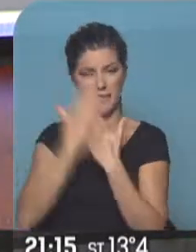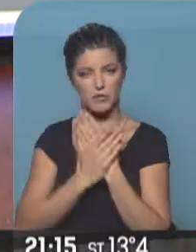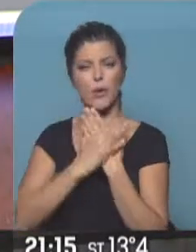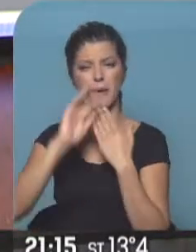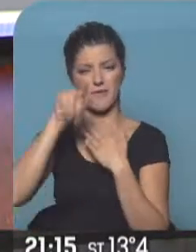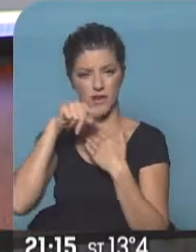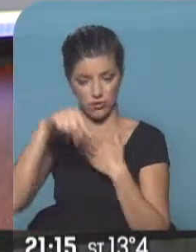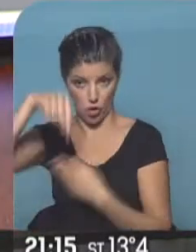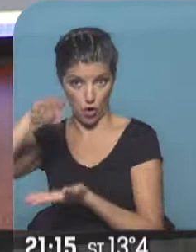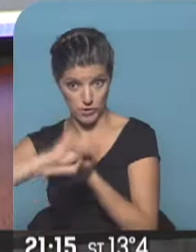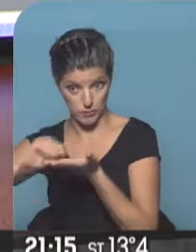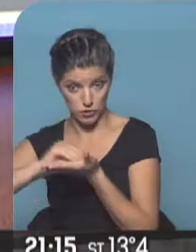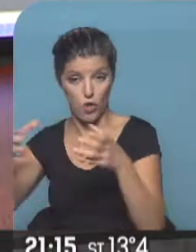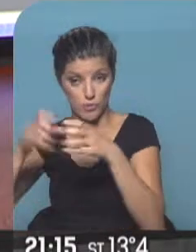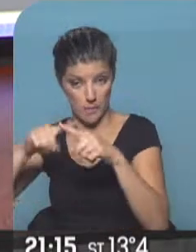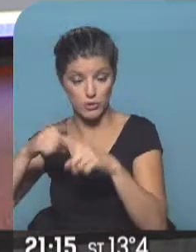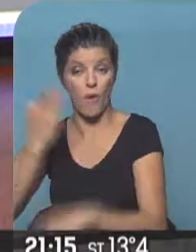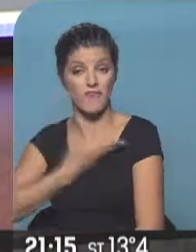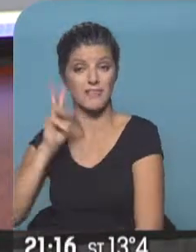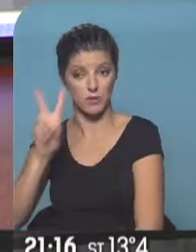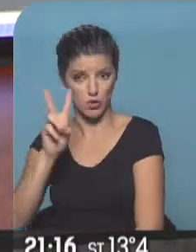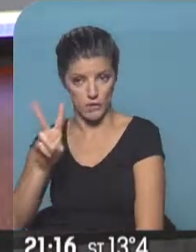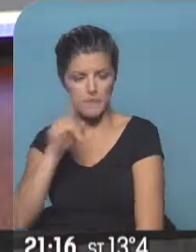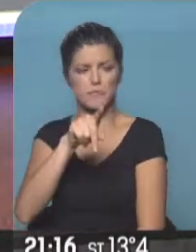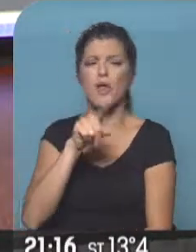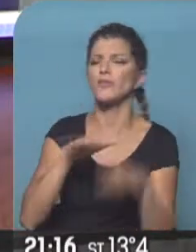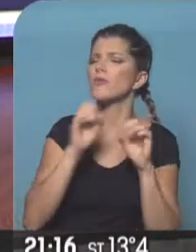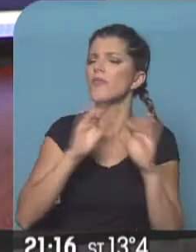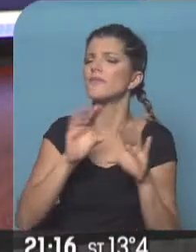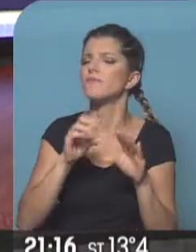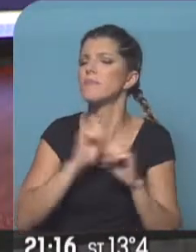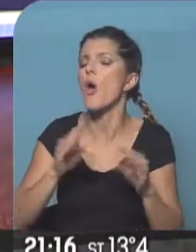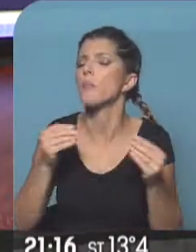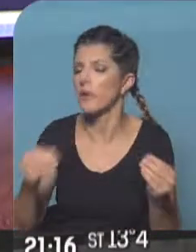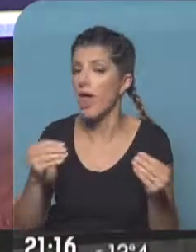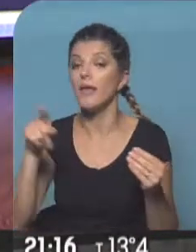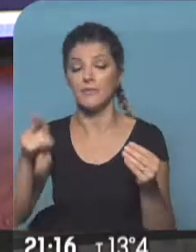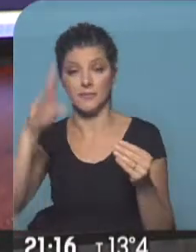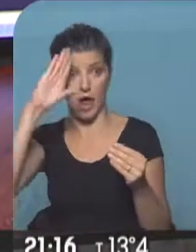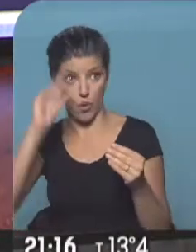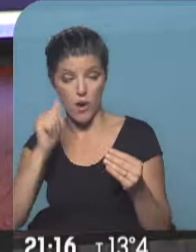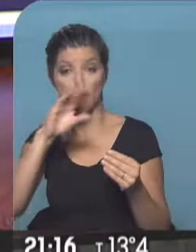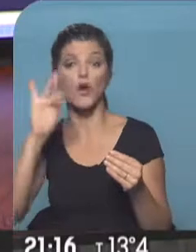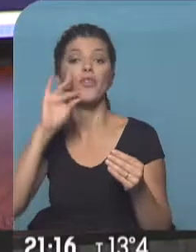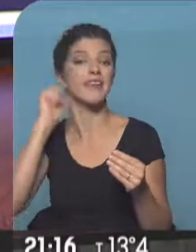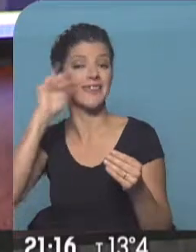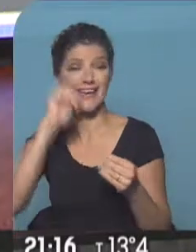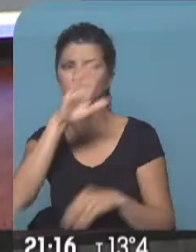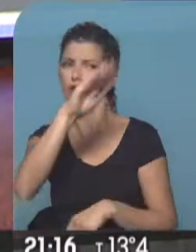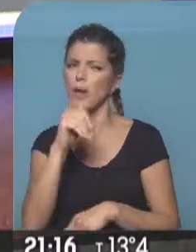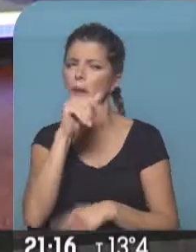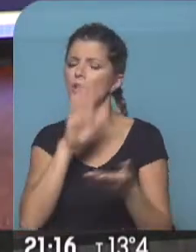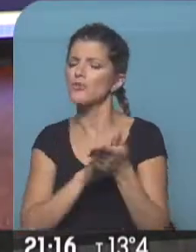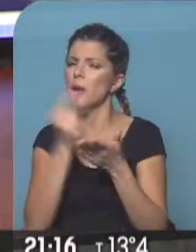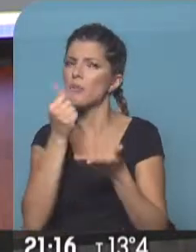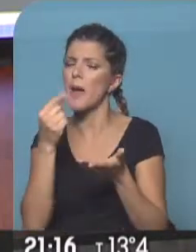diputado del Frente para la Victoria, por un nuevo llamado a indagatoria, esta vez del juez Luis Rodríguez, en una causa por sobreprecios en la mina de